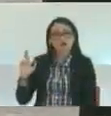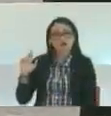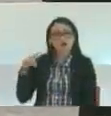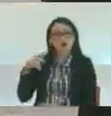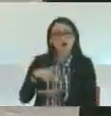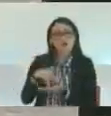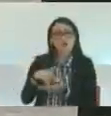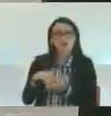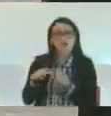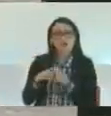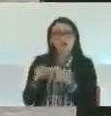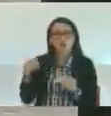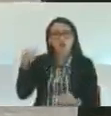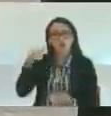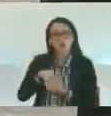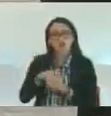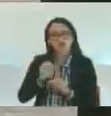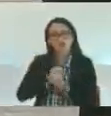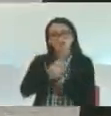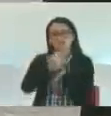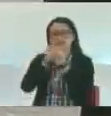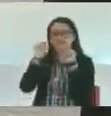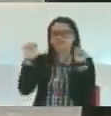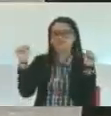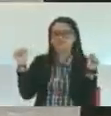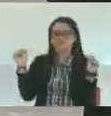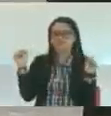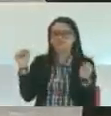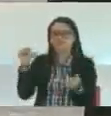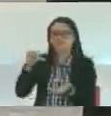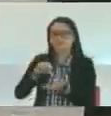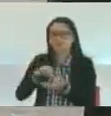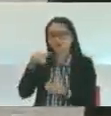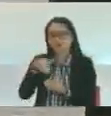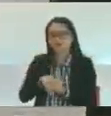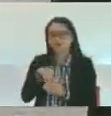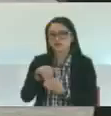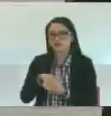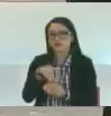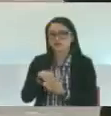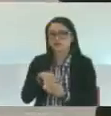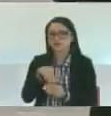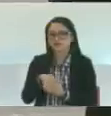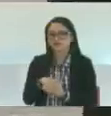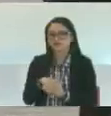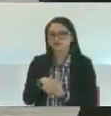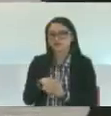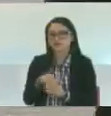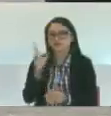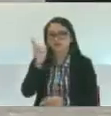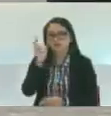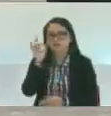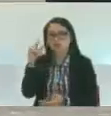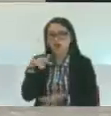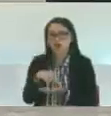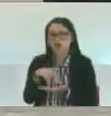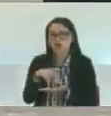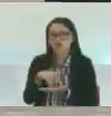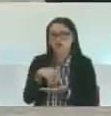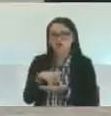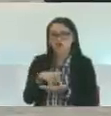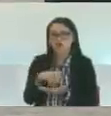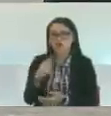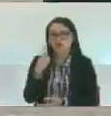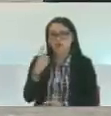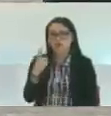todos a votar tempranito a los centros electorales. cuando suene la Diana Carabobo, a la